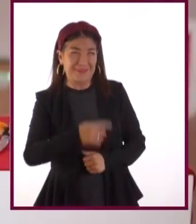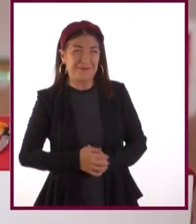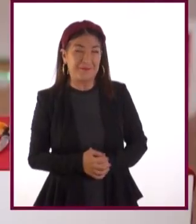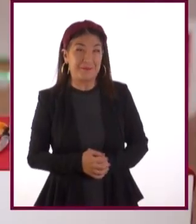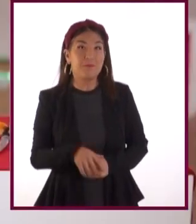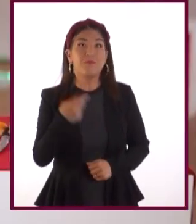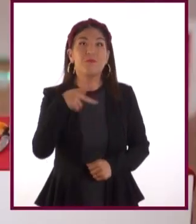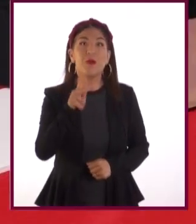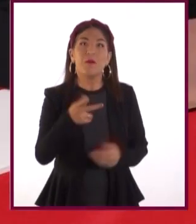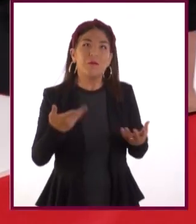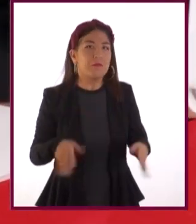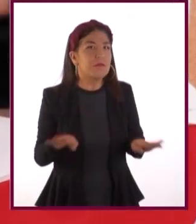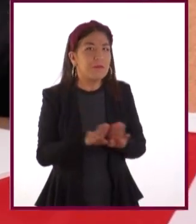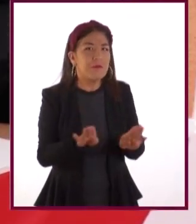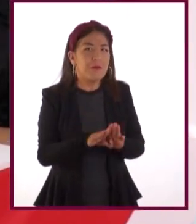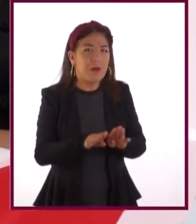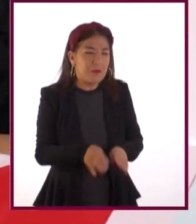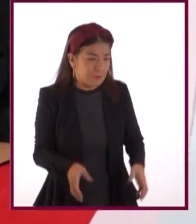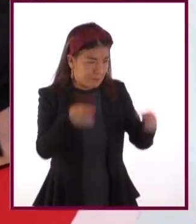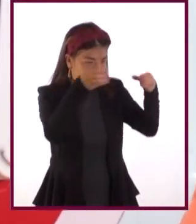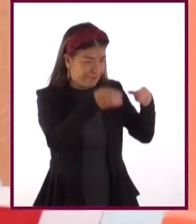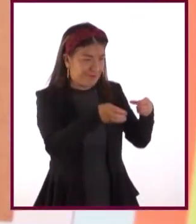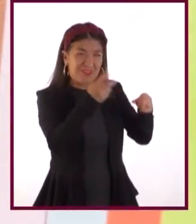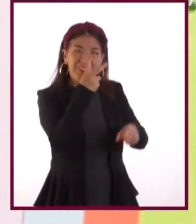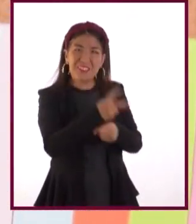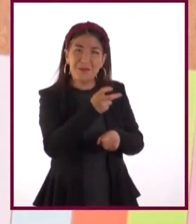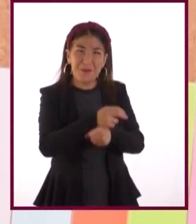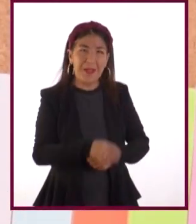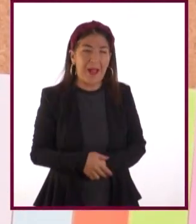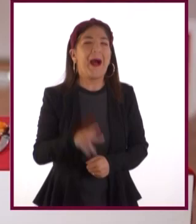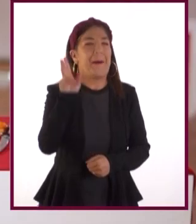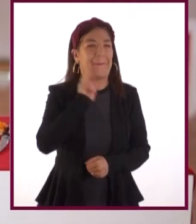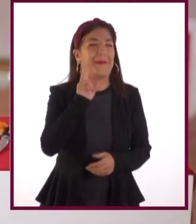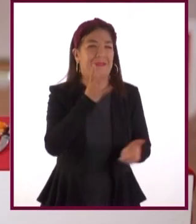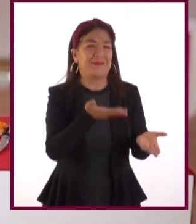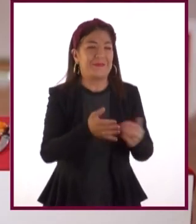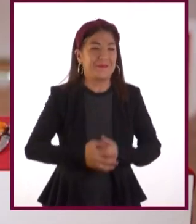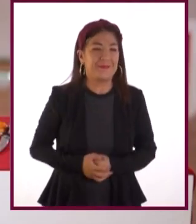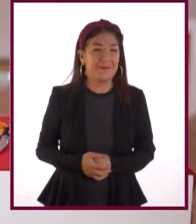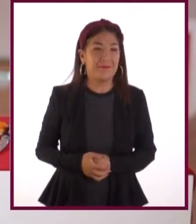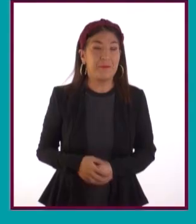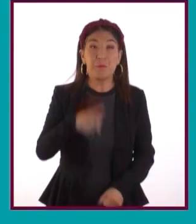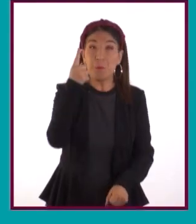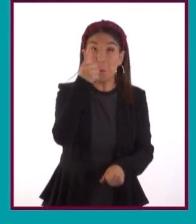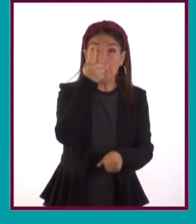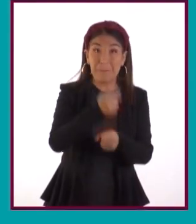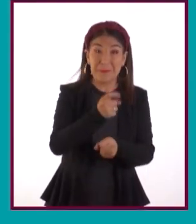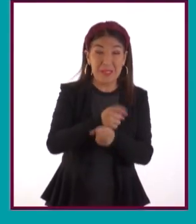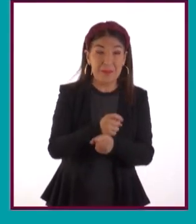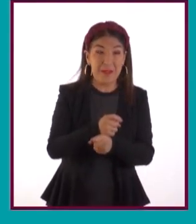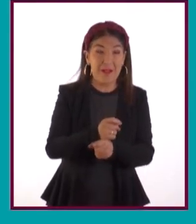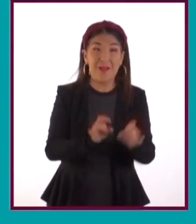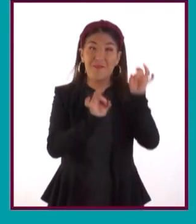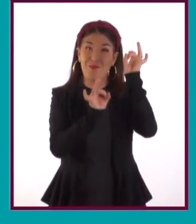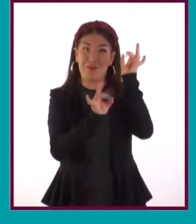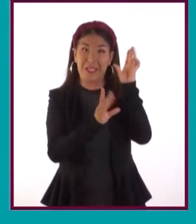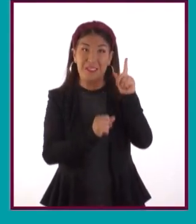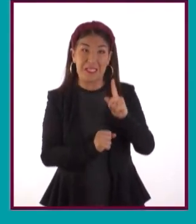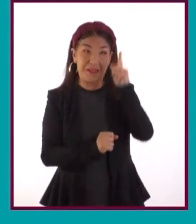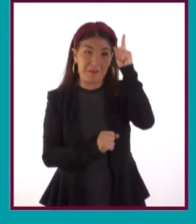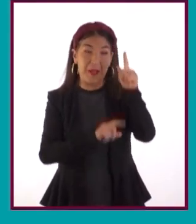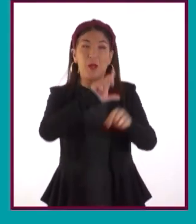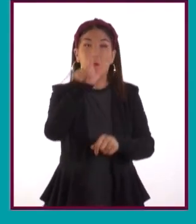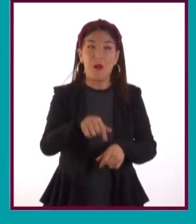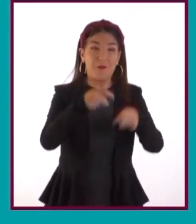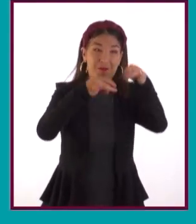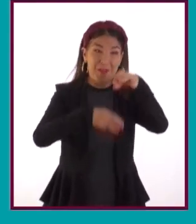Parece sencilla, ¿no? Pero ¿cómo resolvemos la segunda fila de vasos? Intentémoslo. Así que la primera orden será una flecha